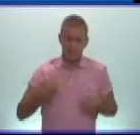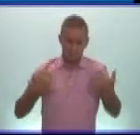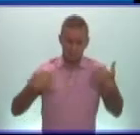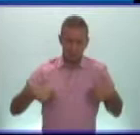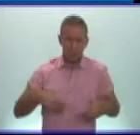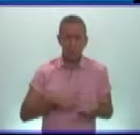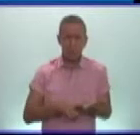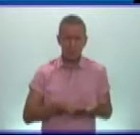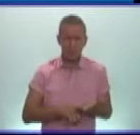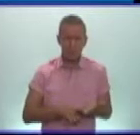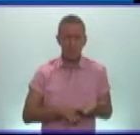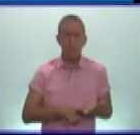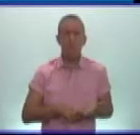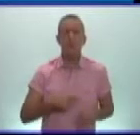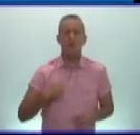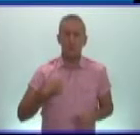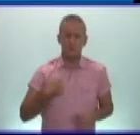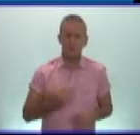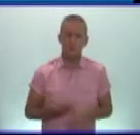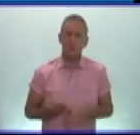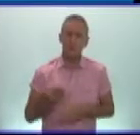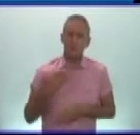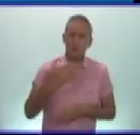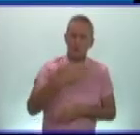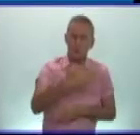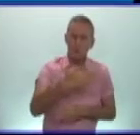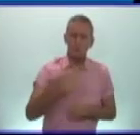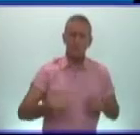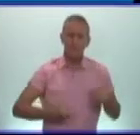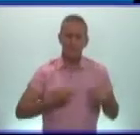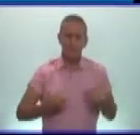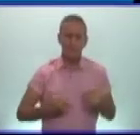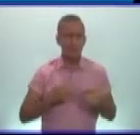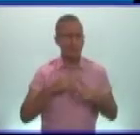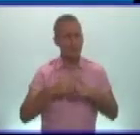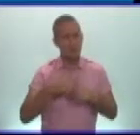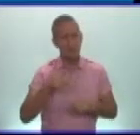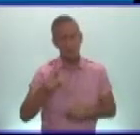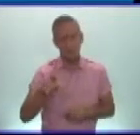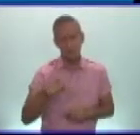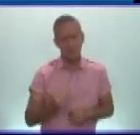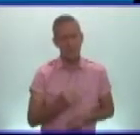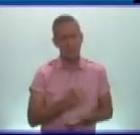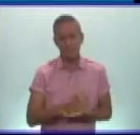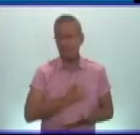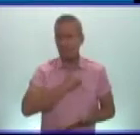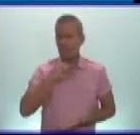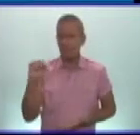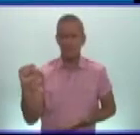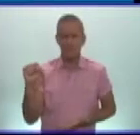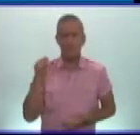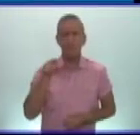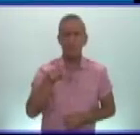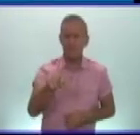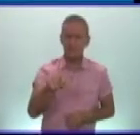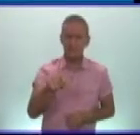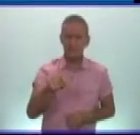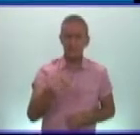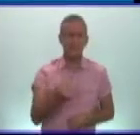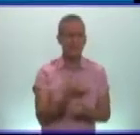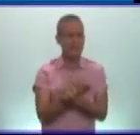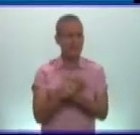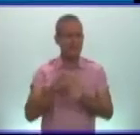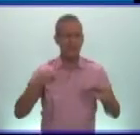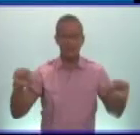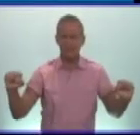a las montañas, a los campos y a las calles de Cuba a conquistar para ti y para tu pueblo la libertad que como todo